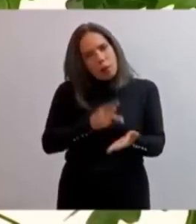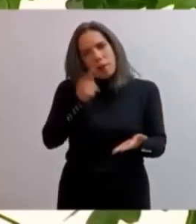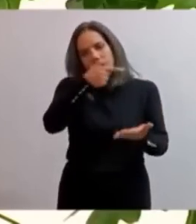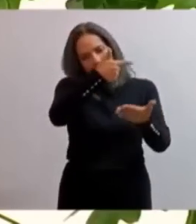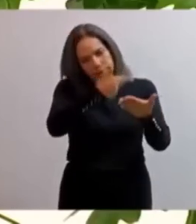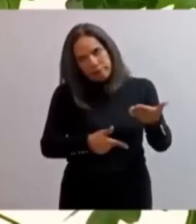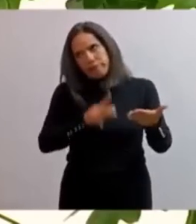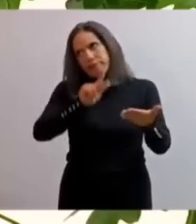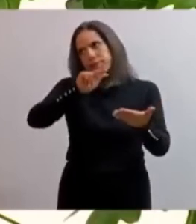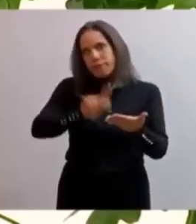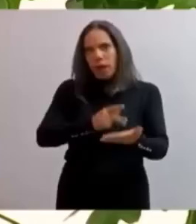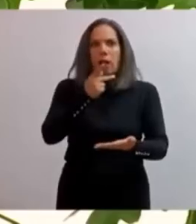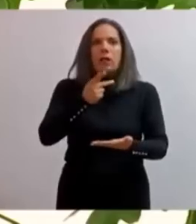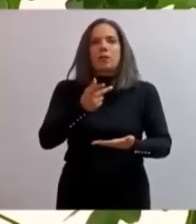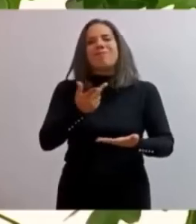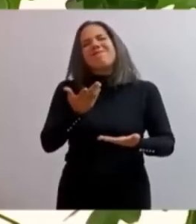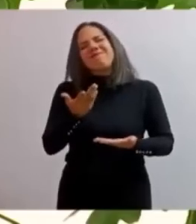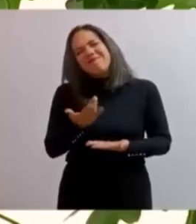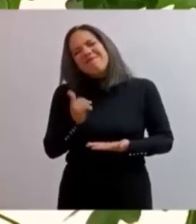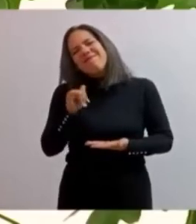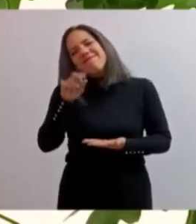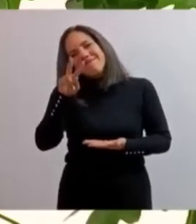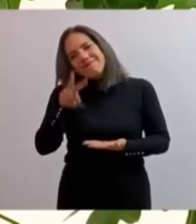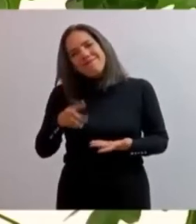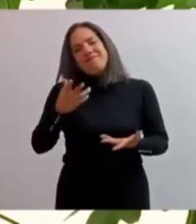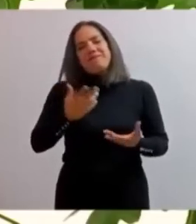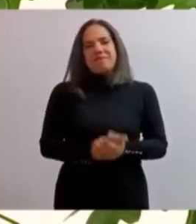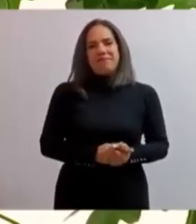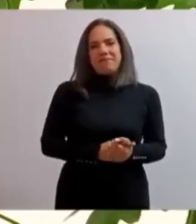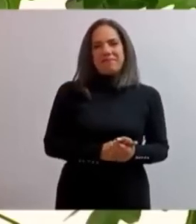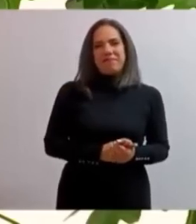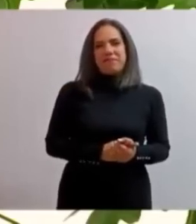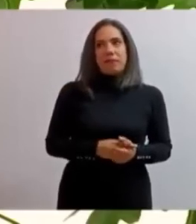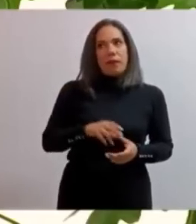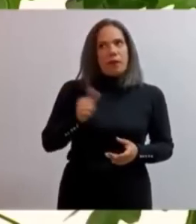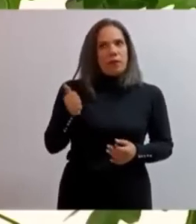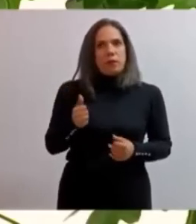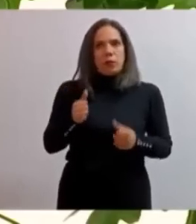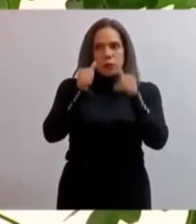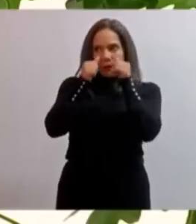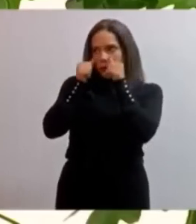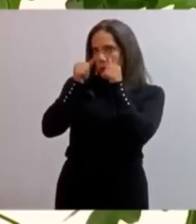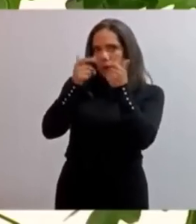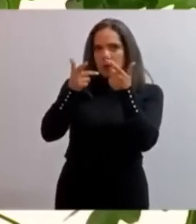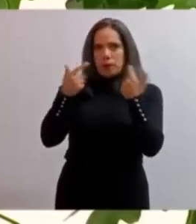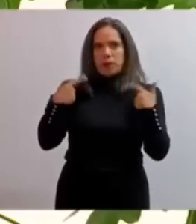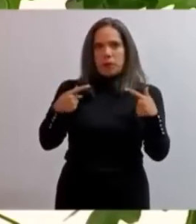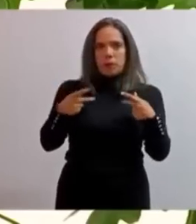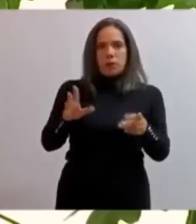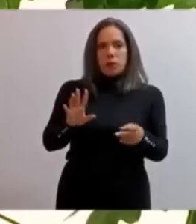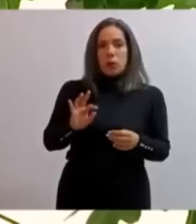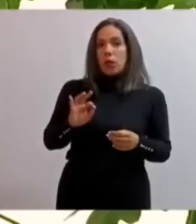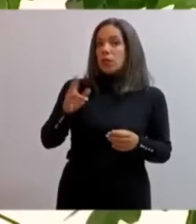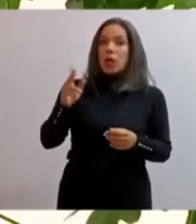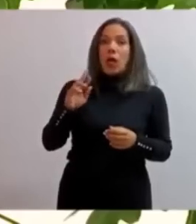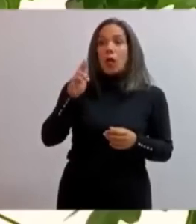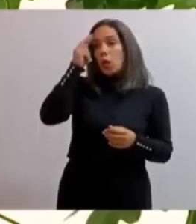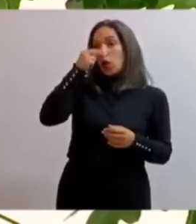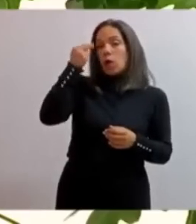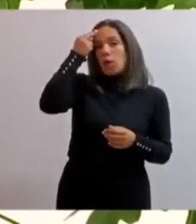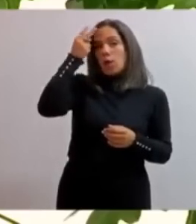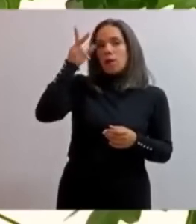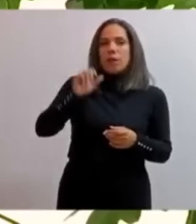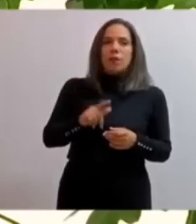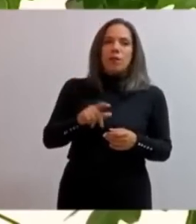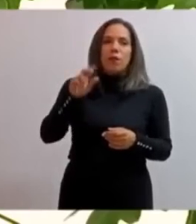llenando el formato. Y luego la inventiva de algunos supervisores de decir, es que el formato del programa analítico,